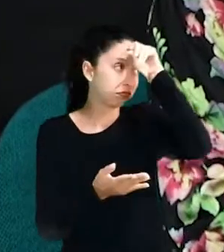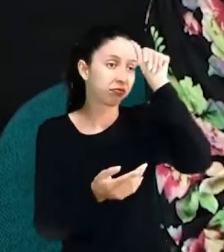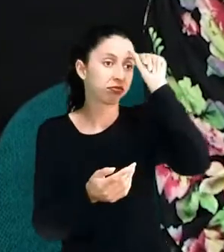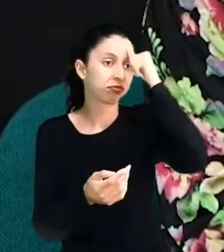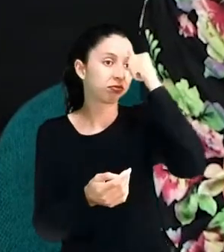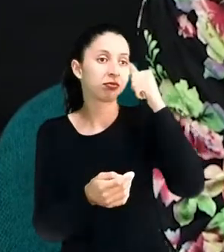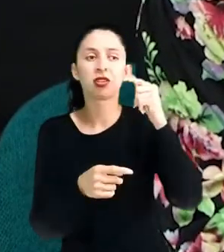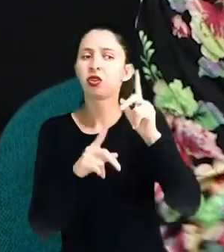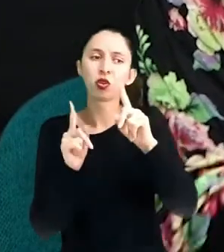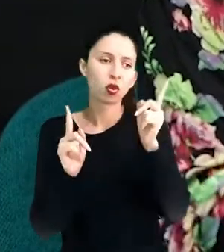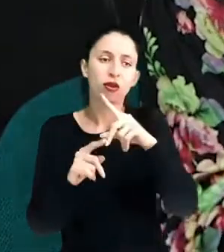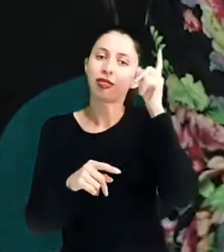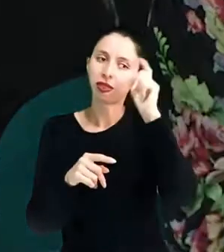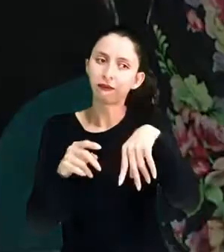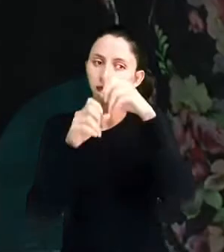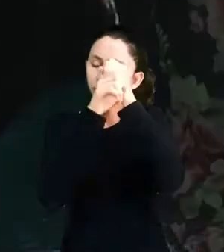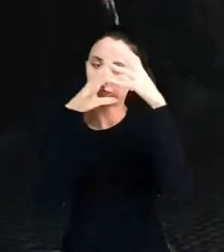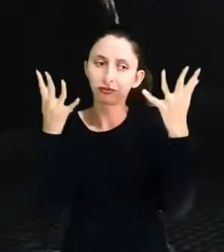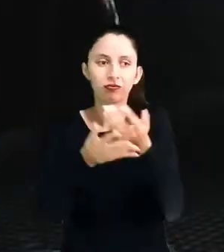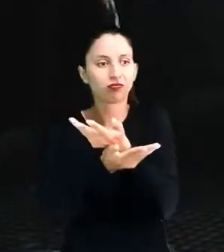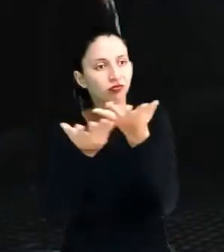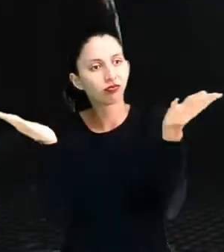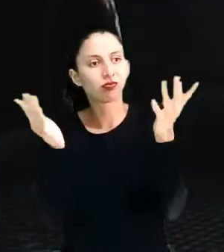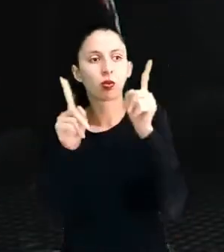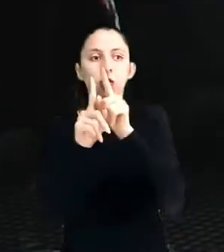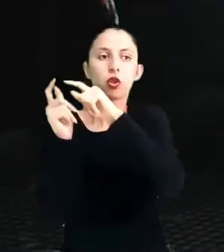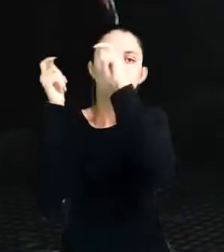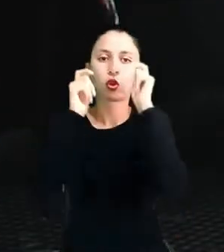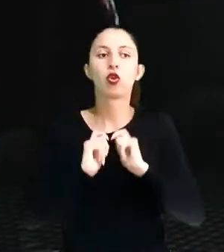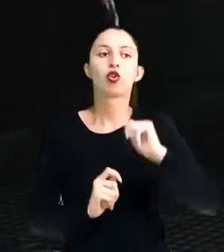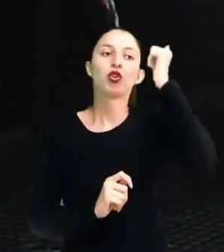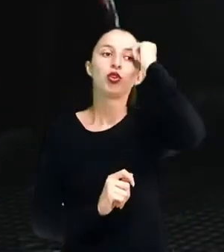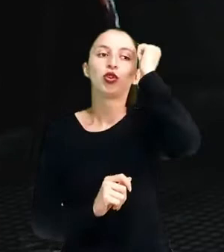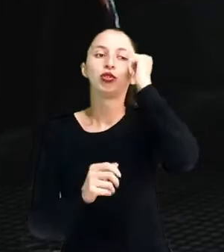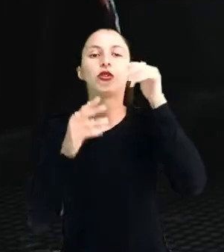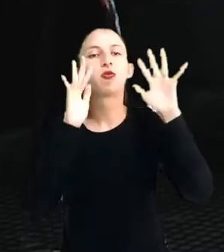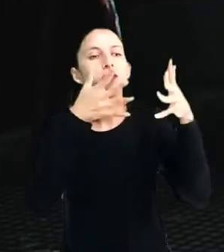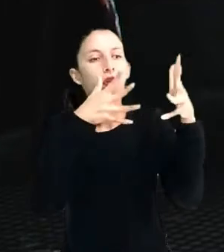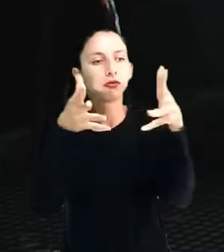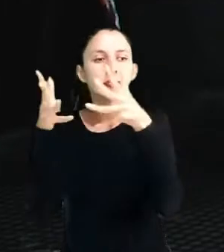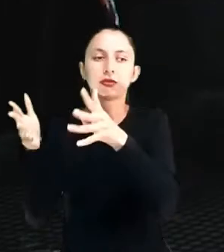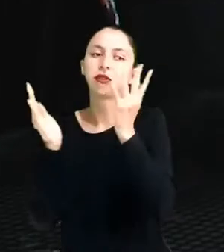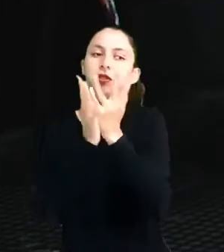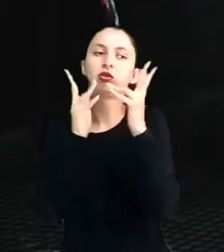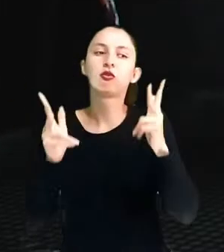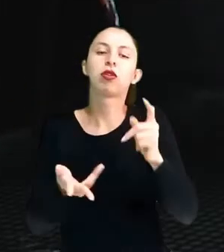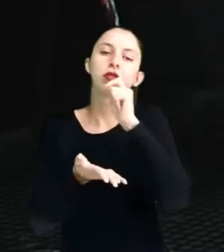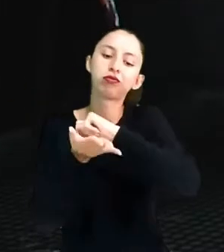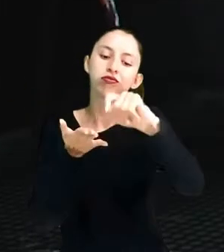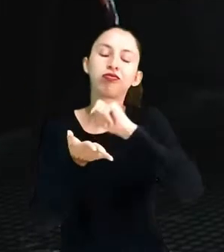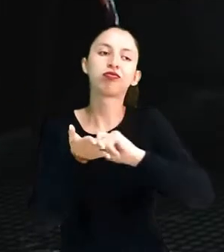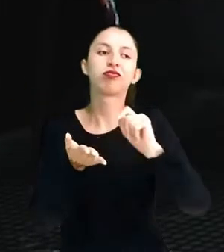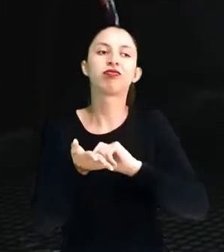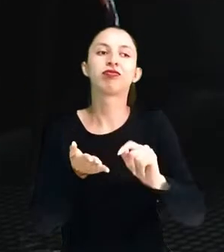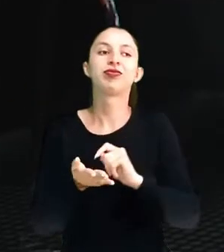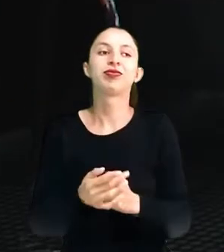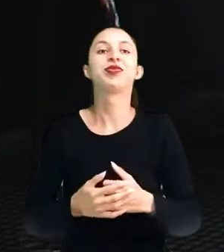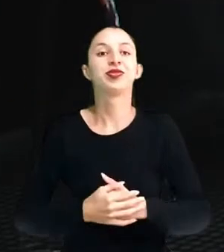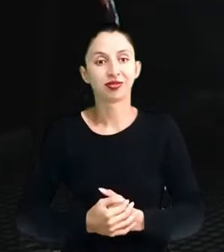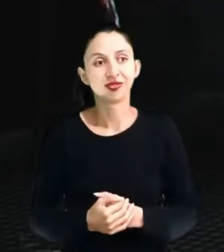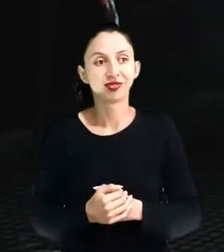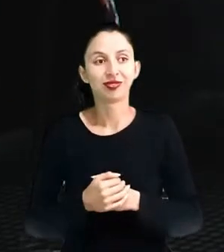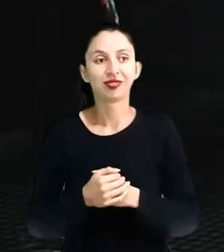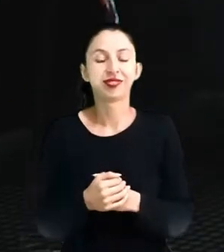libre acceso a la comunidad. Como también, profe, desde su rol como docente, ha inspirado a sus estudiantes a escribir.